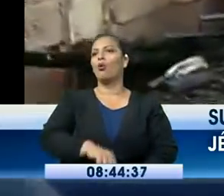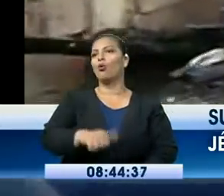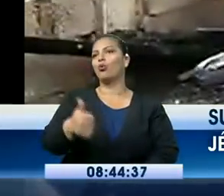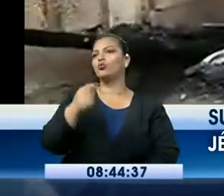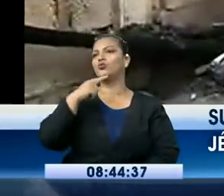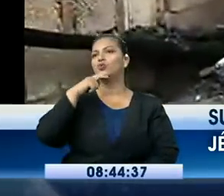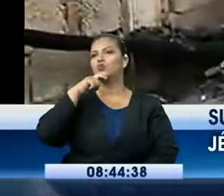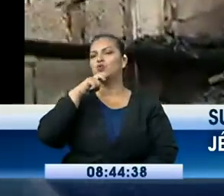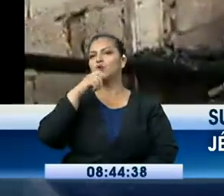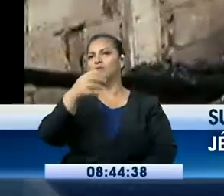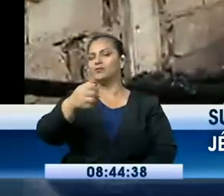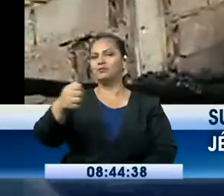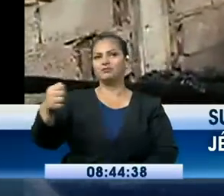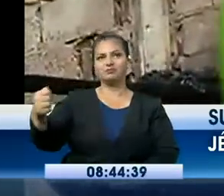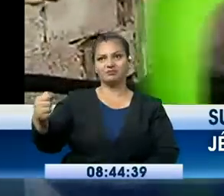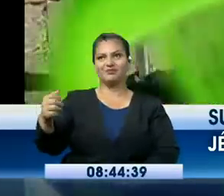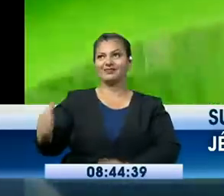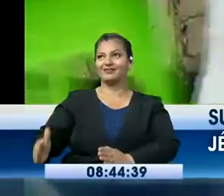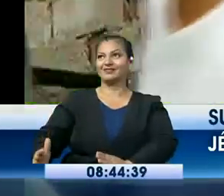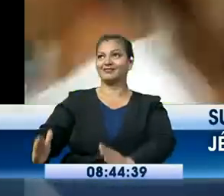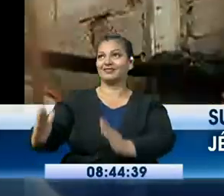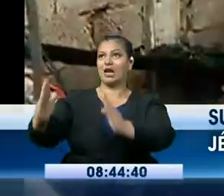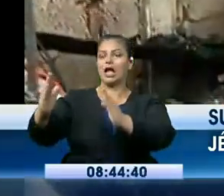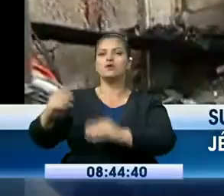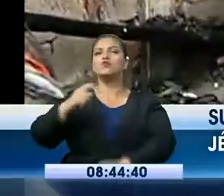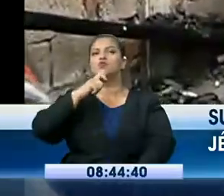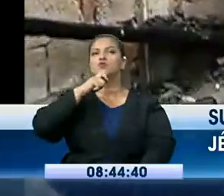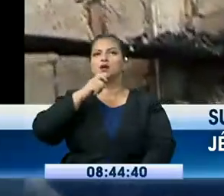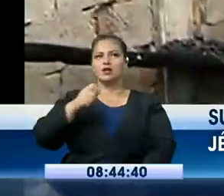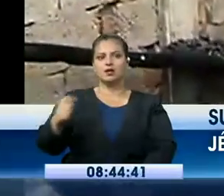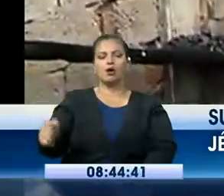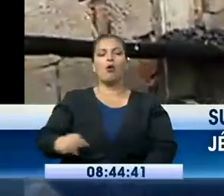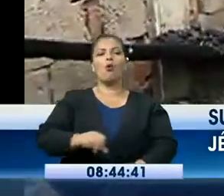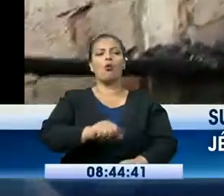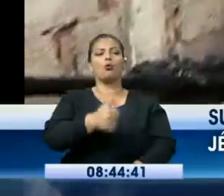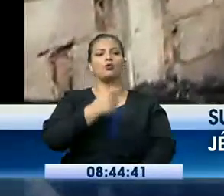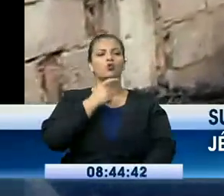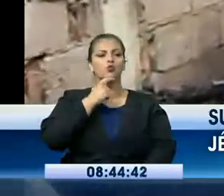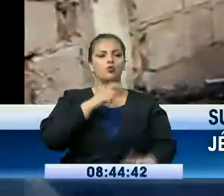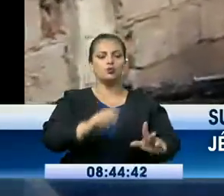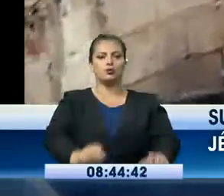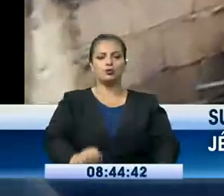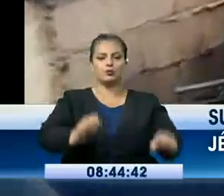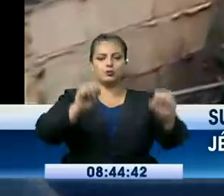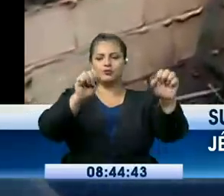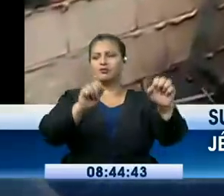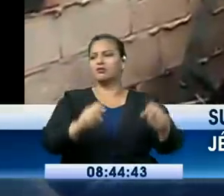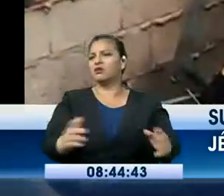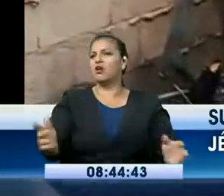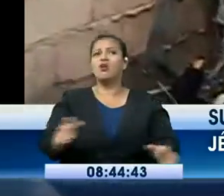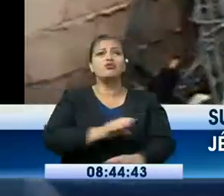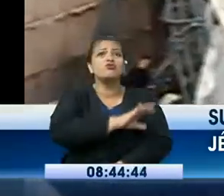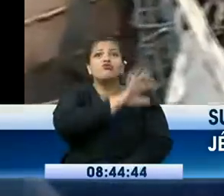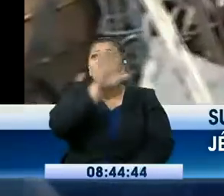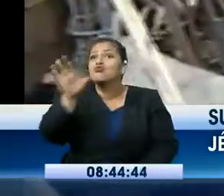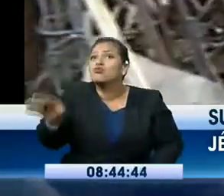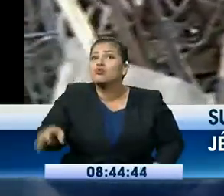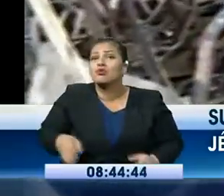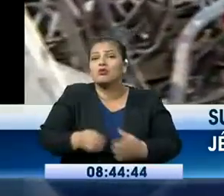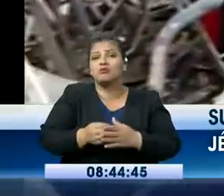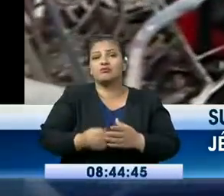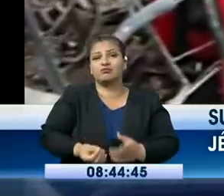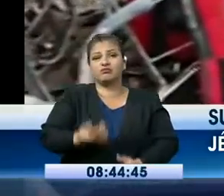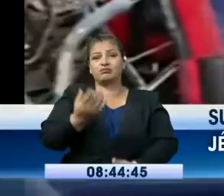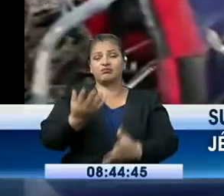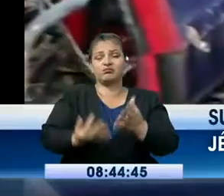algunas cositas vajillas cosas así y todo se le quemó lo quedamos sin nada en la calle se quedaron sin en la